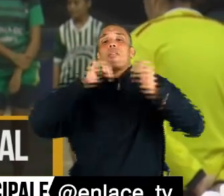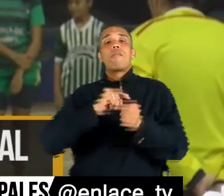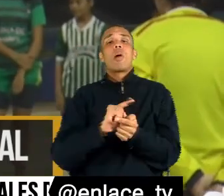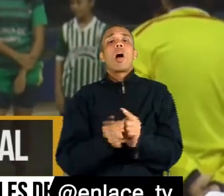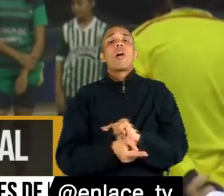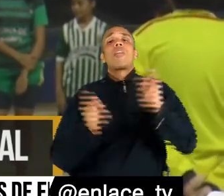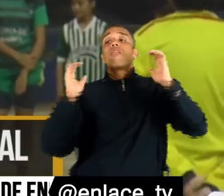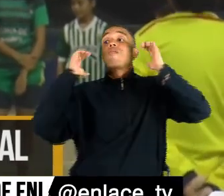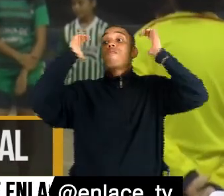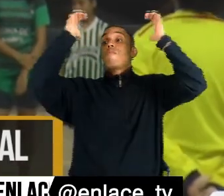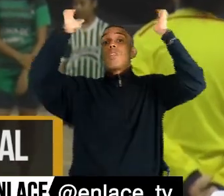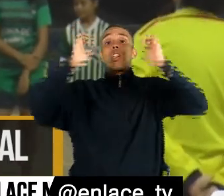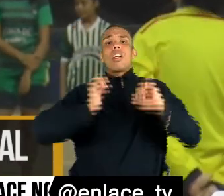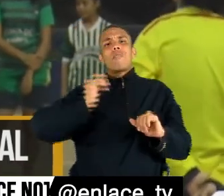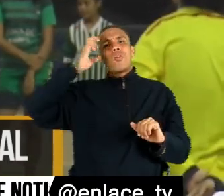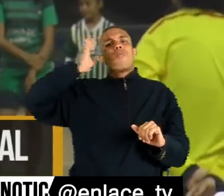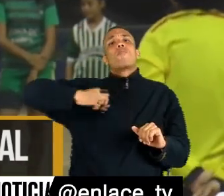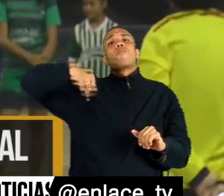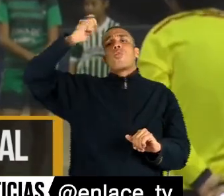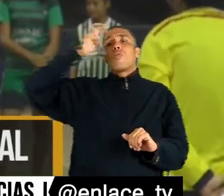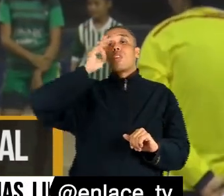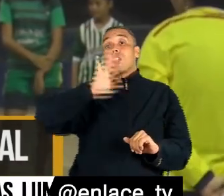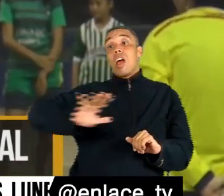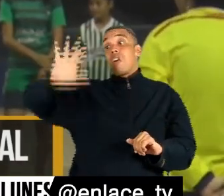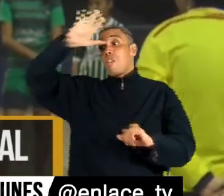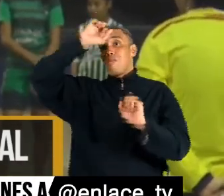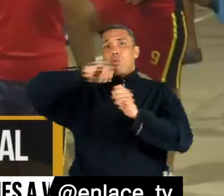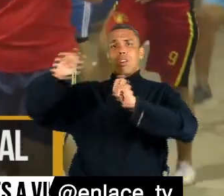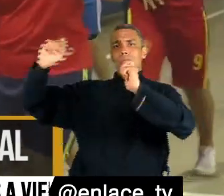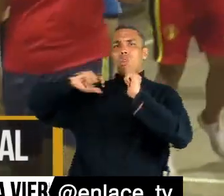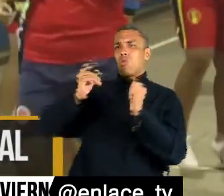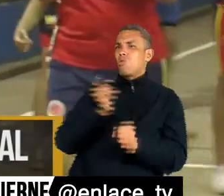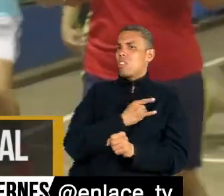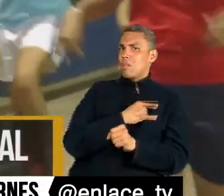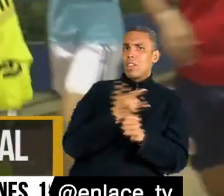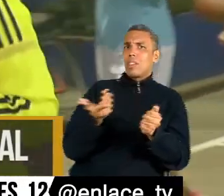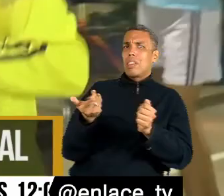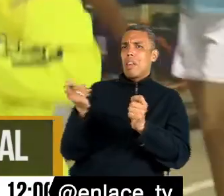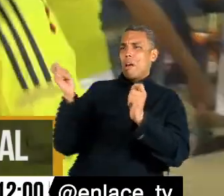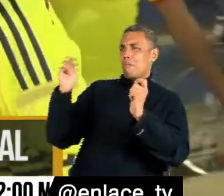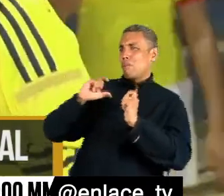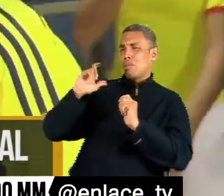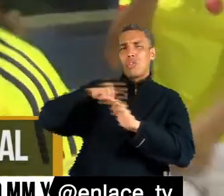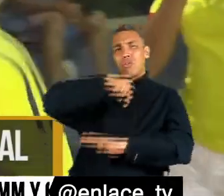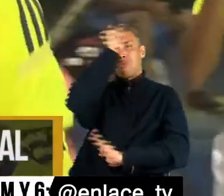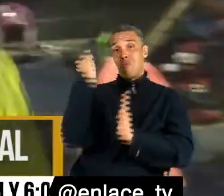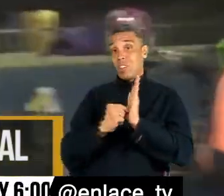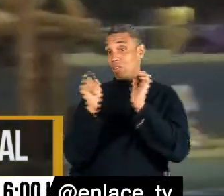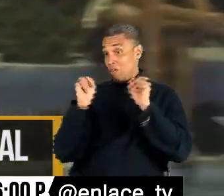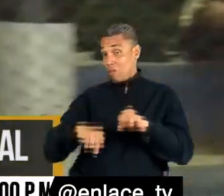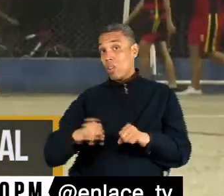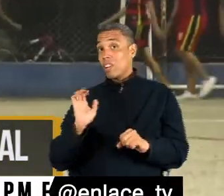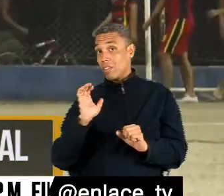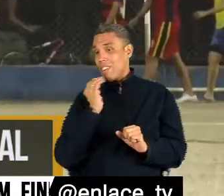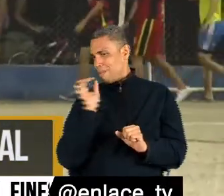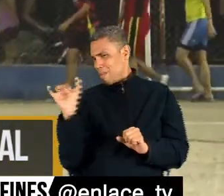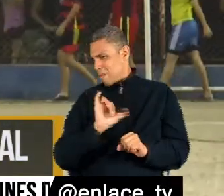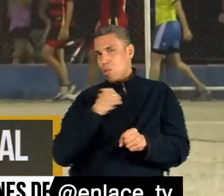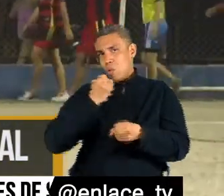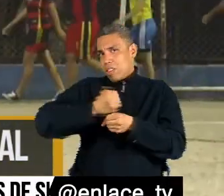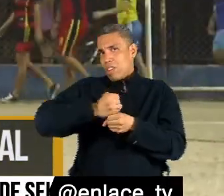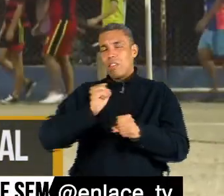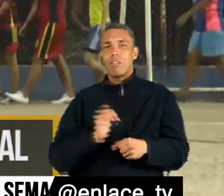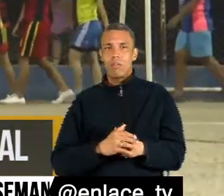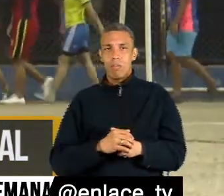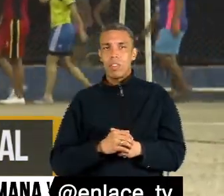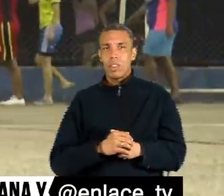van a dar todas sus garantías, le van a dar de pronto la universidad, el estudio. Las porteñas desarrollan actividades económicas para lograr participar en